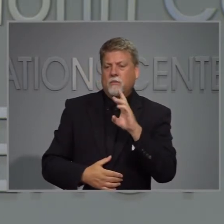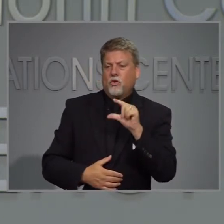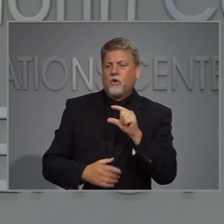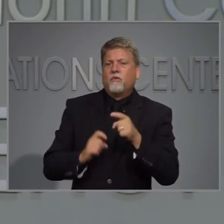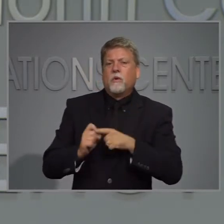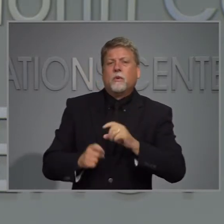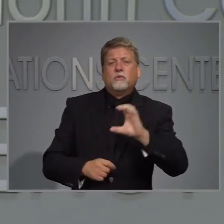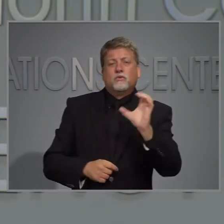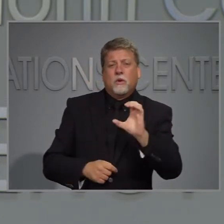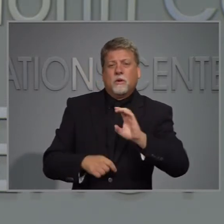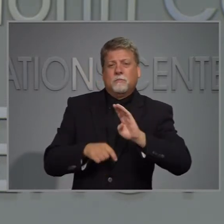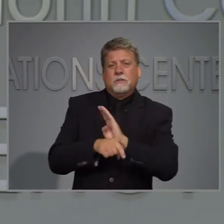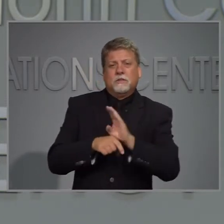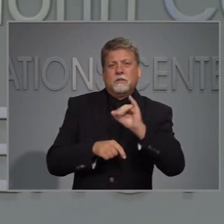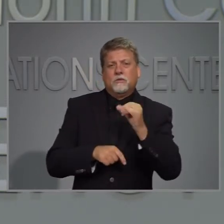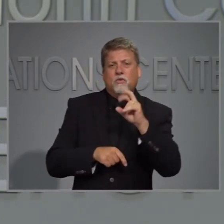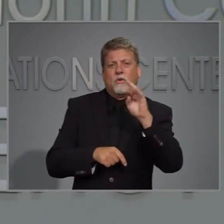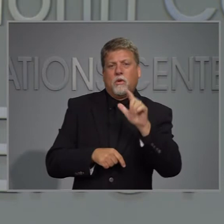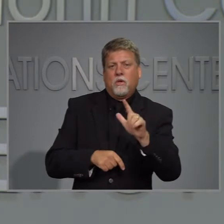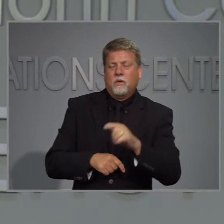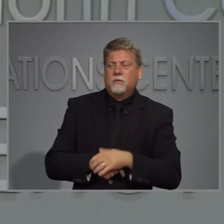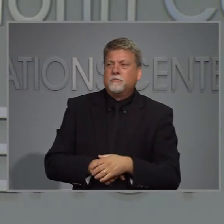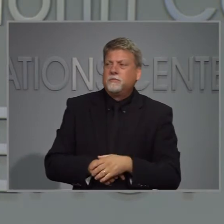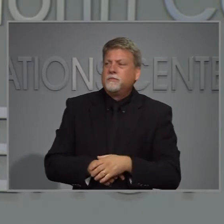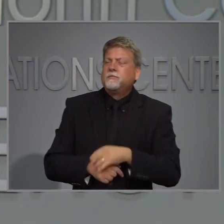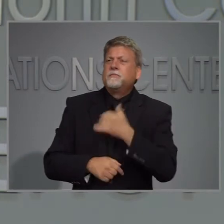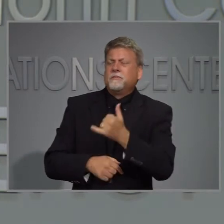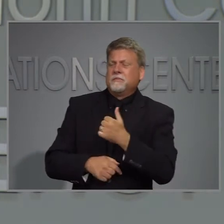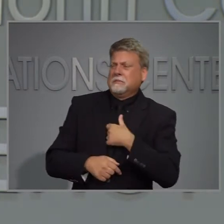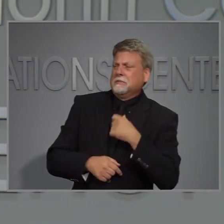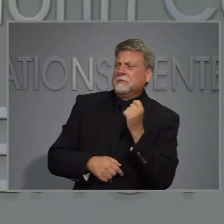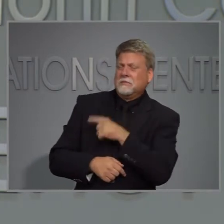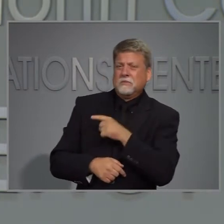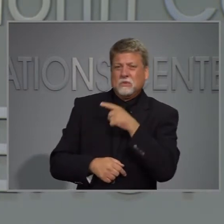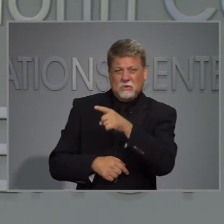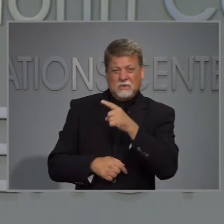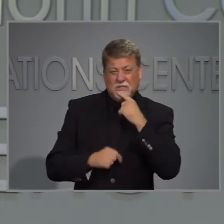Eric Shander de Charlotte Business Journal. Con la